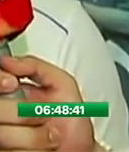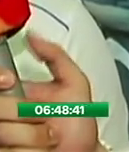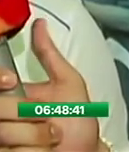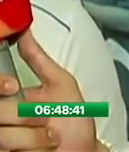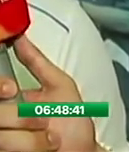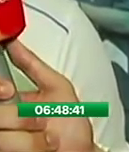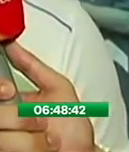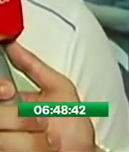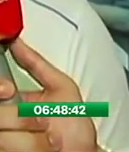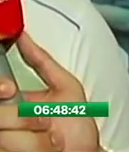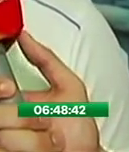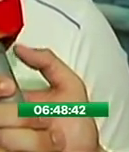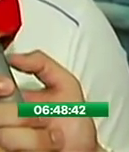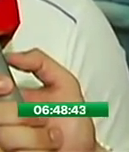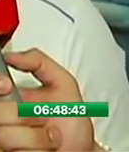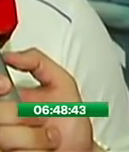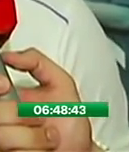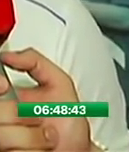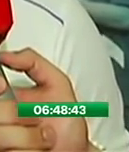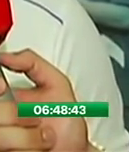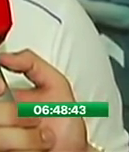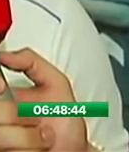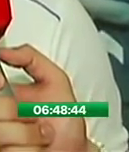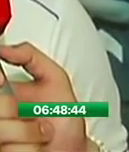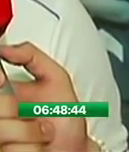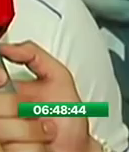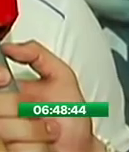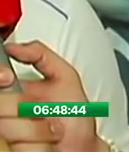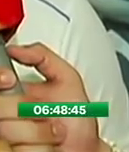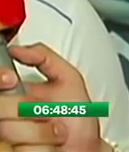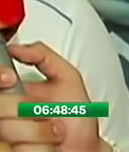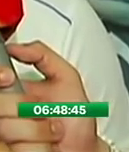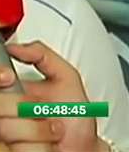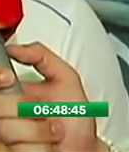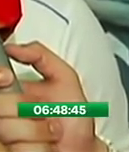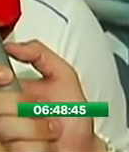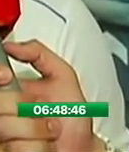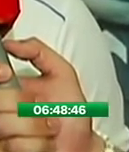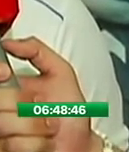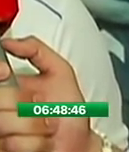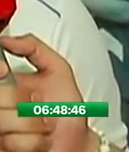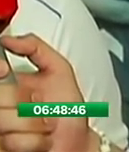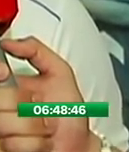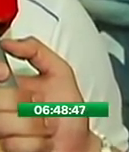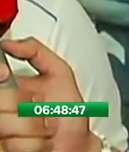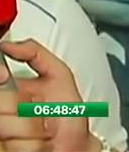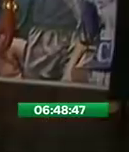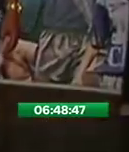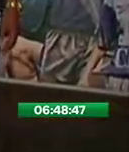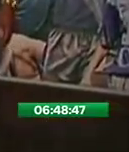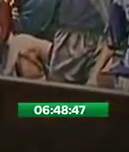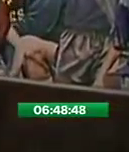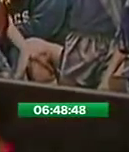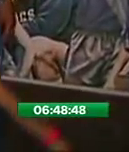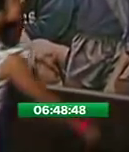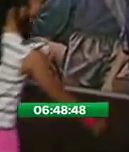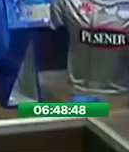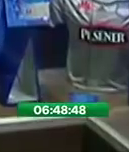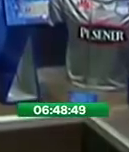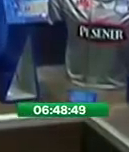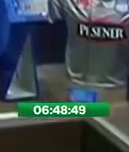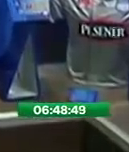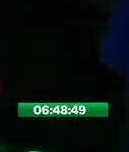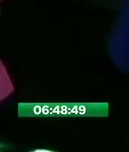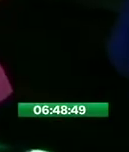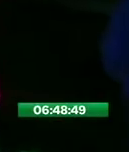se siente un poquito de tristeza, pero bueno, hay que seguir adelante, los buenos recuerdos son los que quedan. También hizo